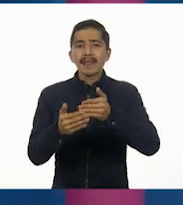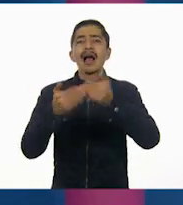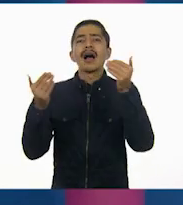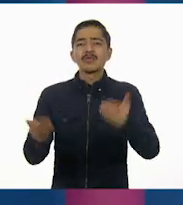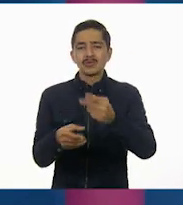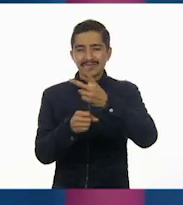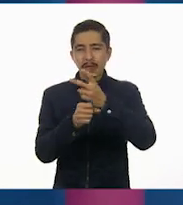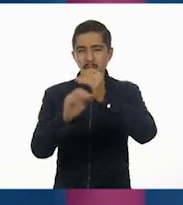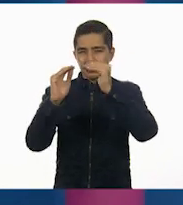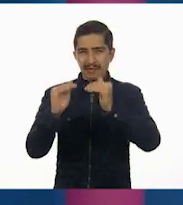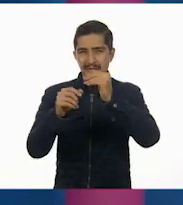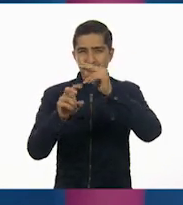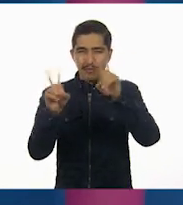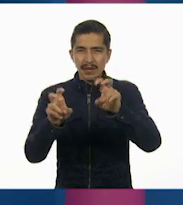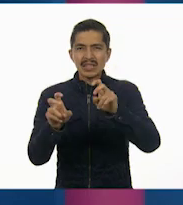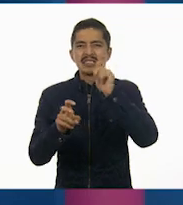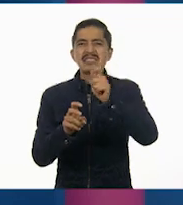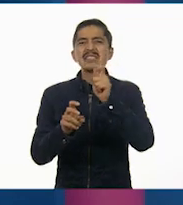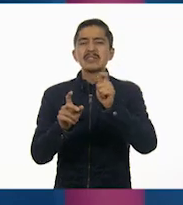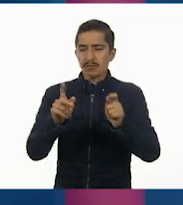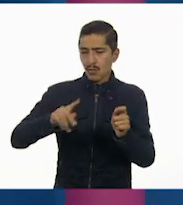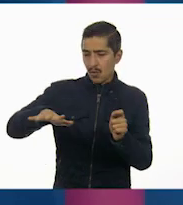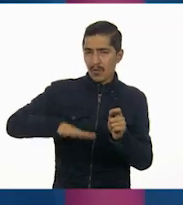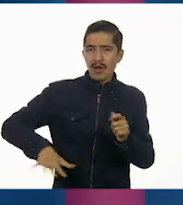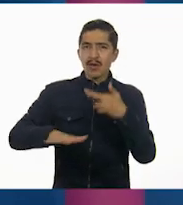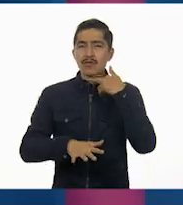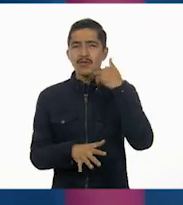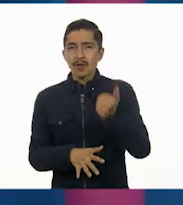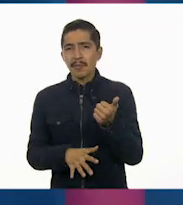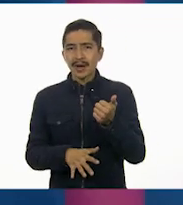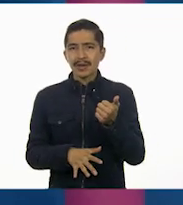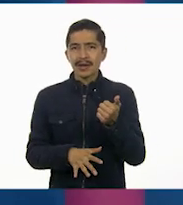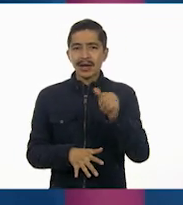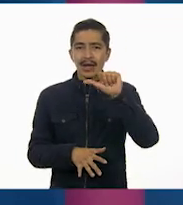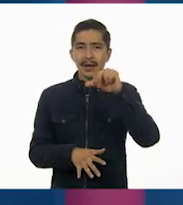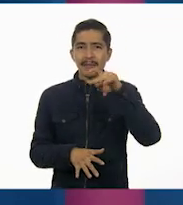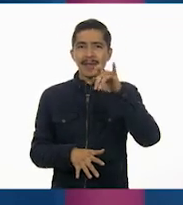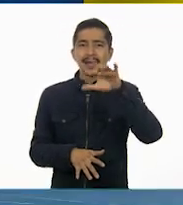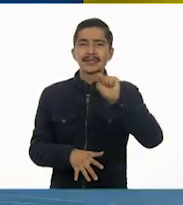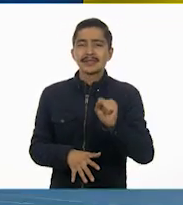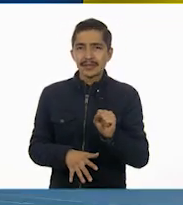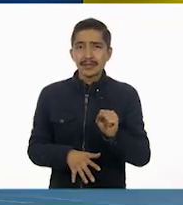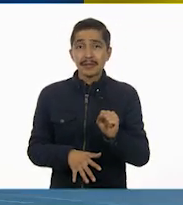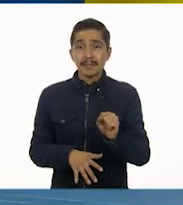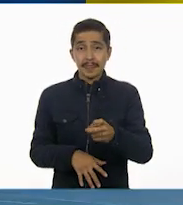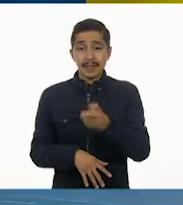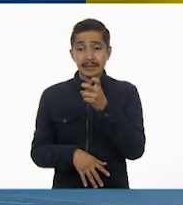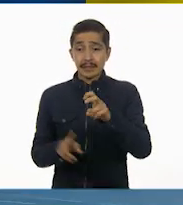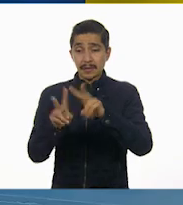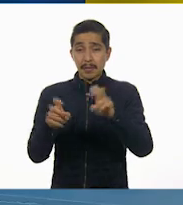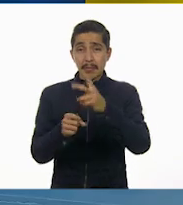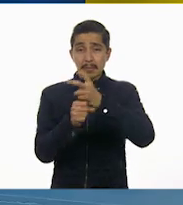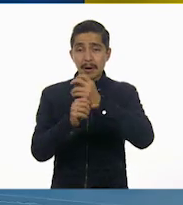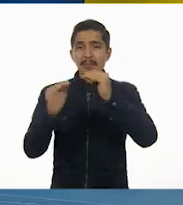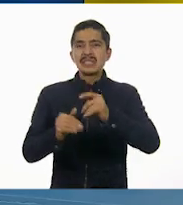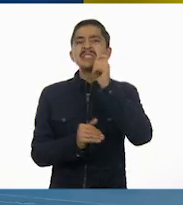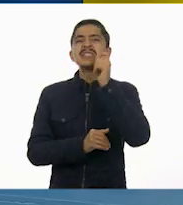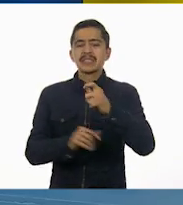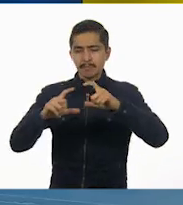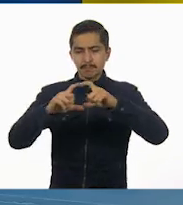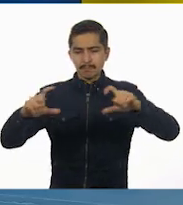siguiente subtema, que es Poblando Roma, el rapto de las Sabinas. Para este subtema empleamos una